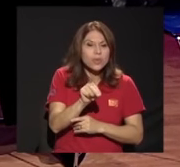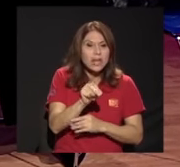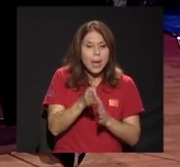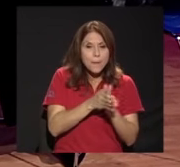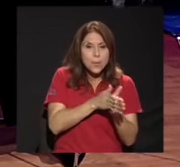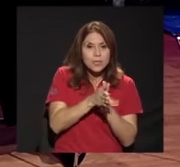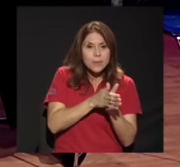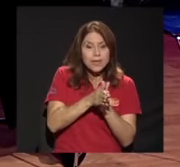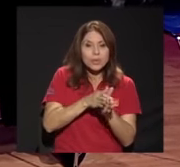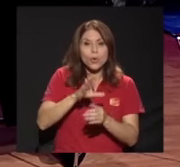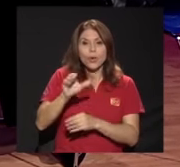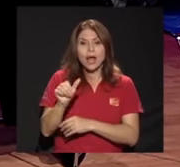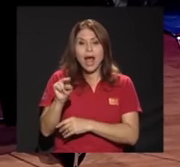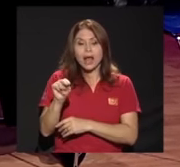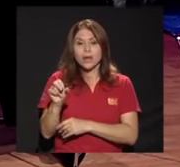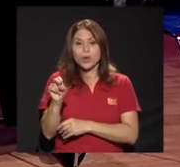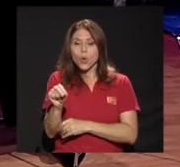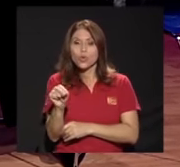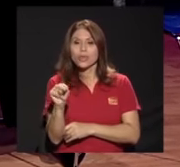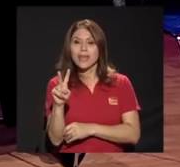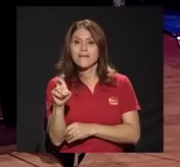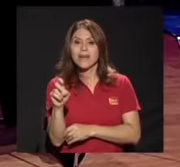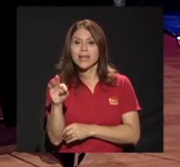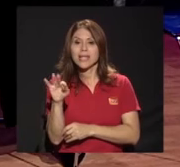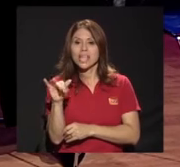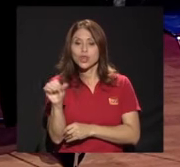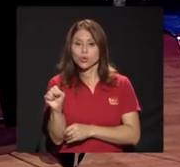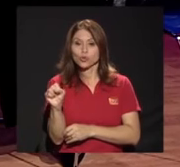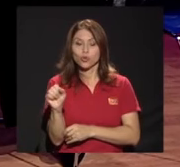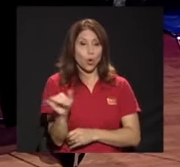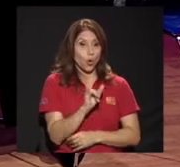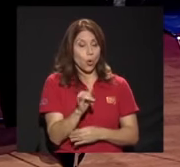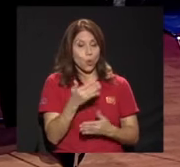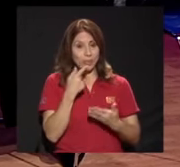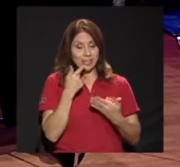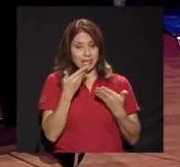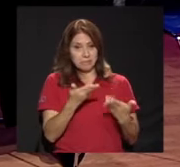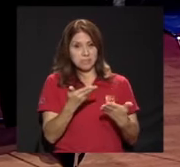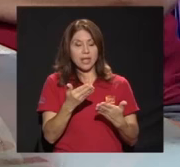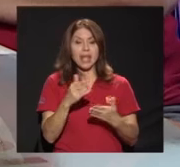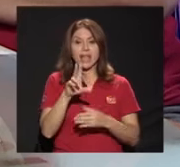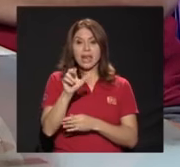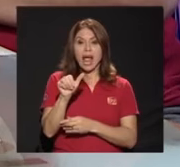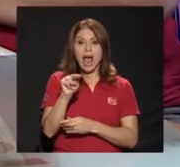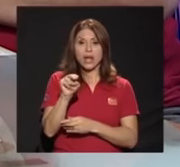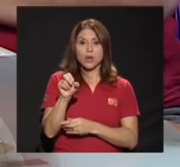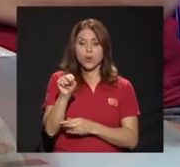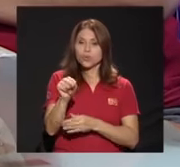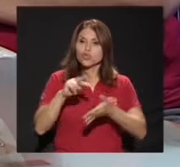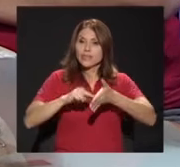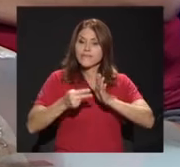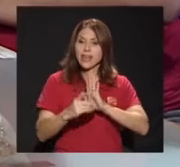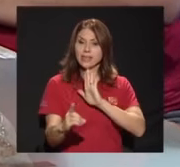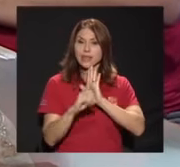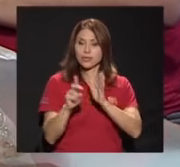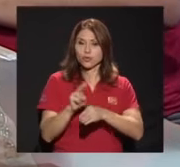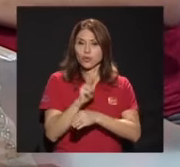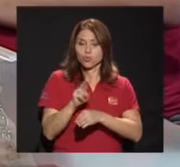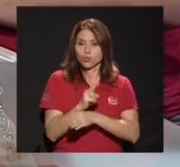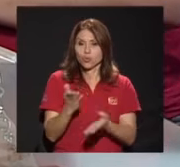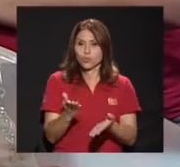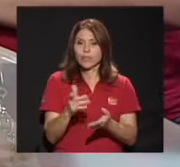vertidos? Bueno, como explicaba Heidi, el canon es simplemente un derecho de uso, ¿verdad? Que es otorgado ¿por quién? Bueno, lo otorga el Estado